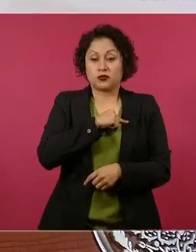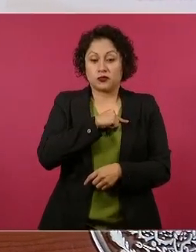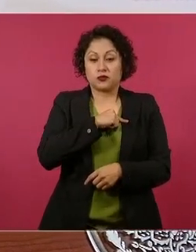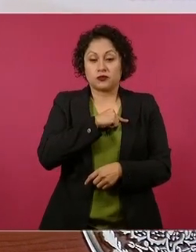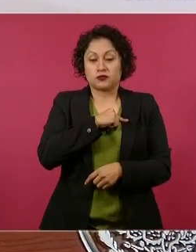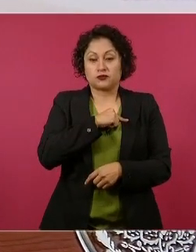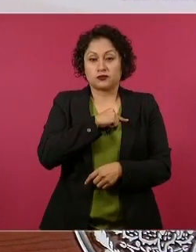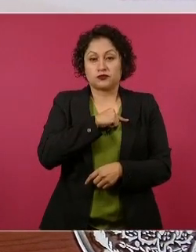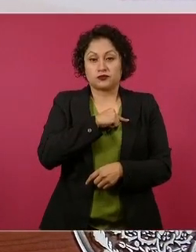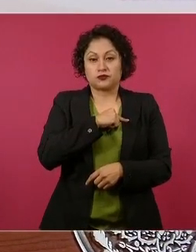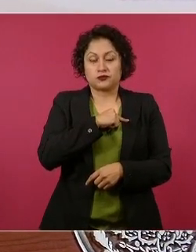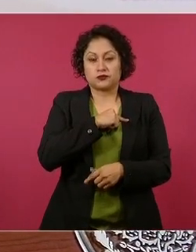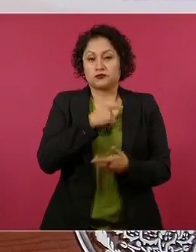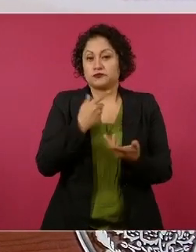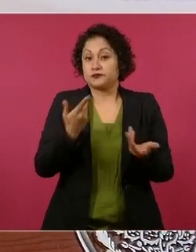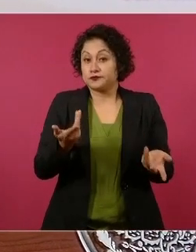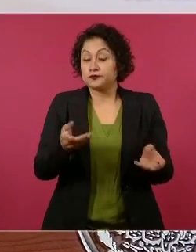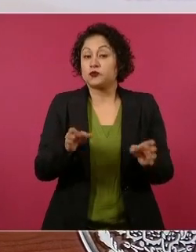tocar